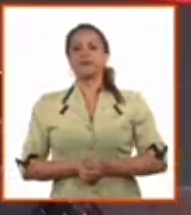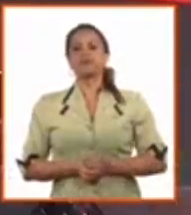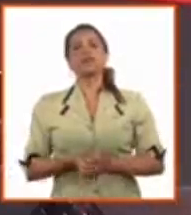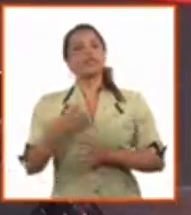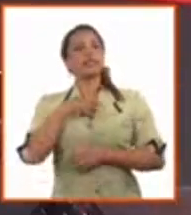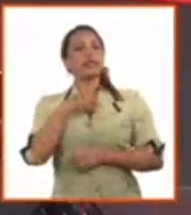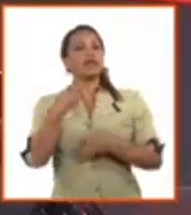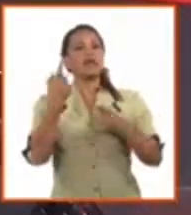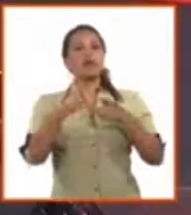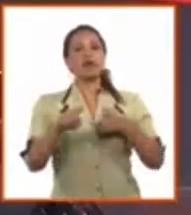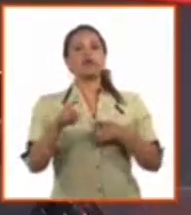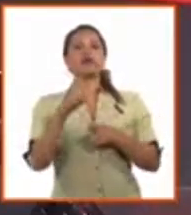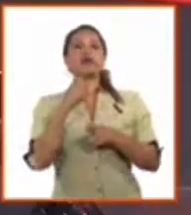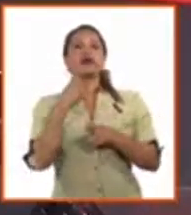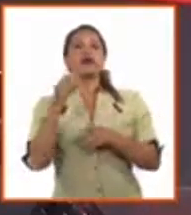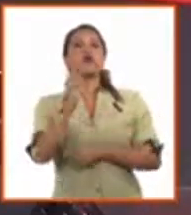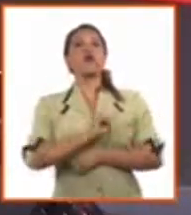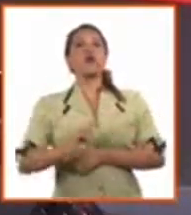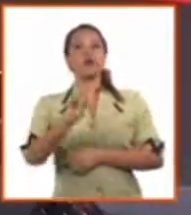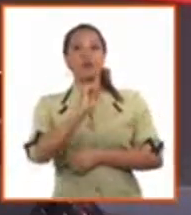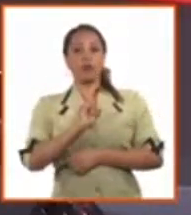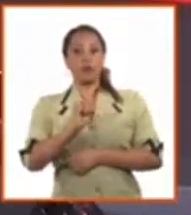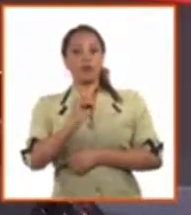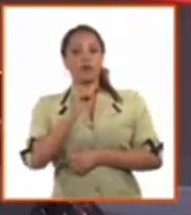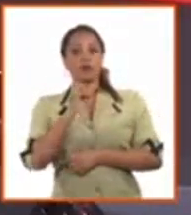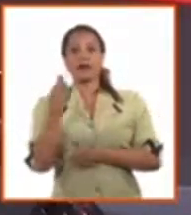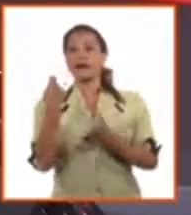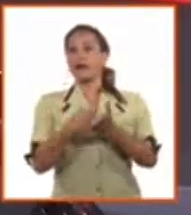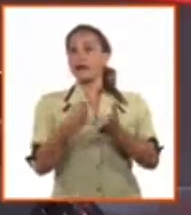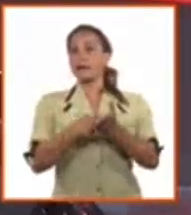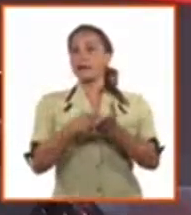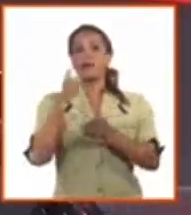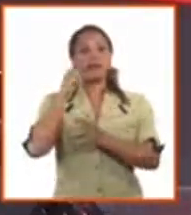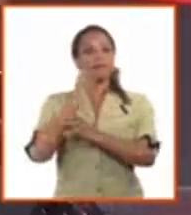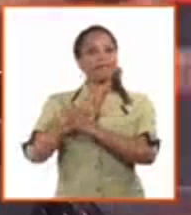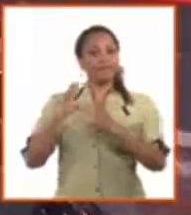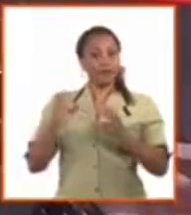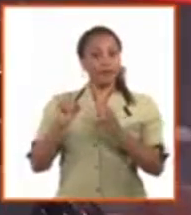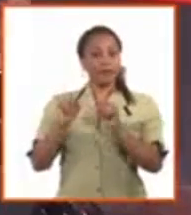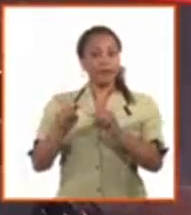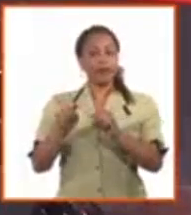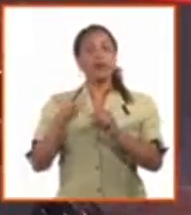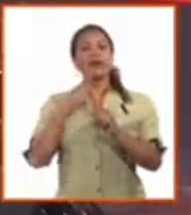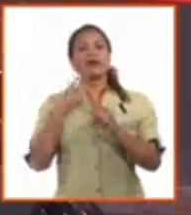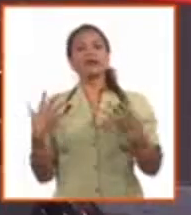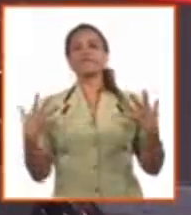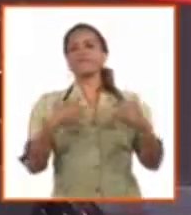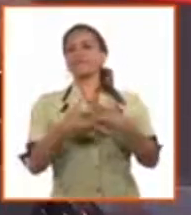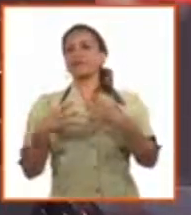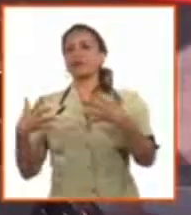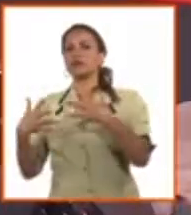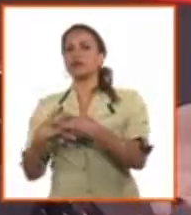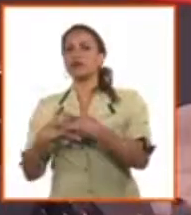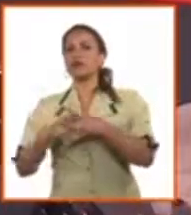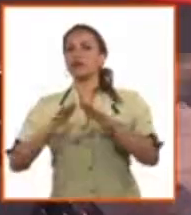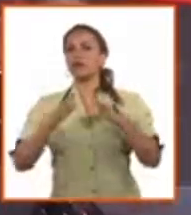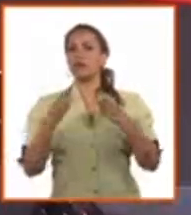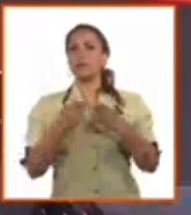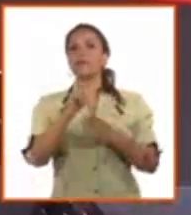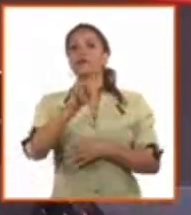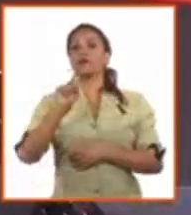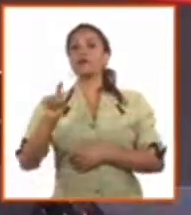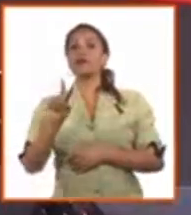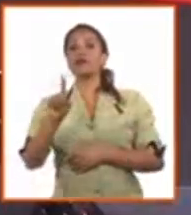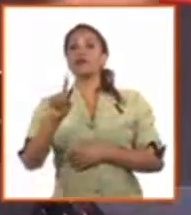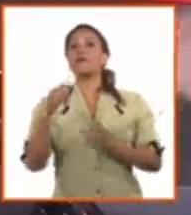oportunidad desde la financiación de la ciencia que está relacionada con los proyectos sectoriales